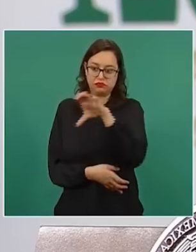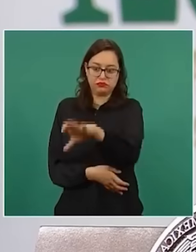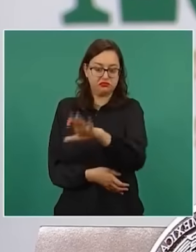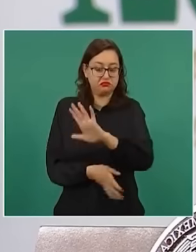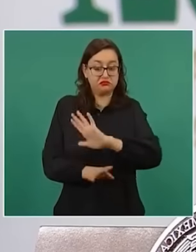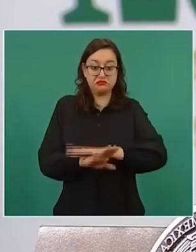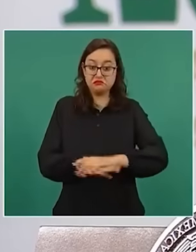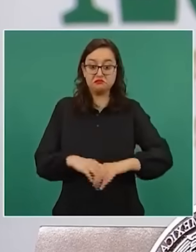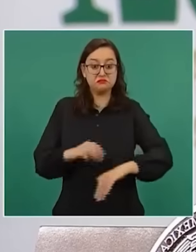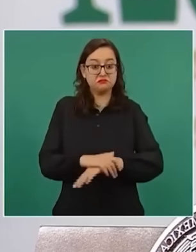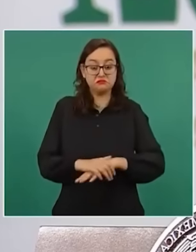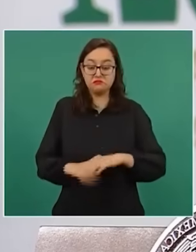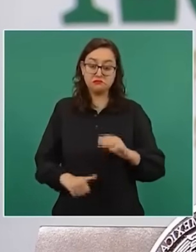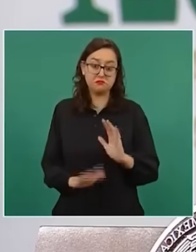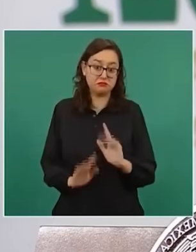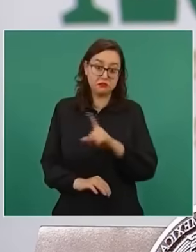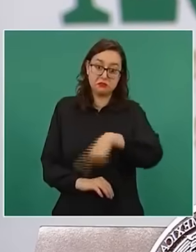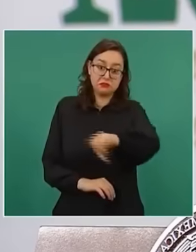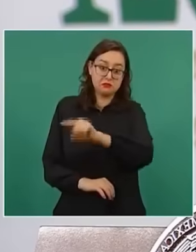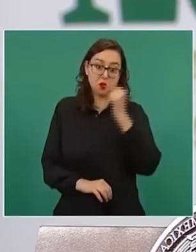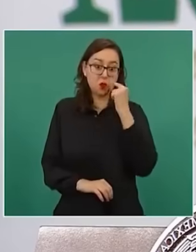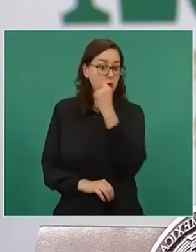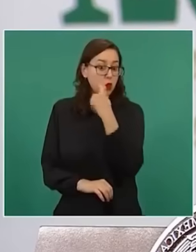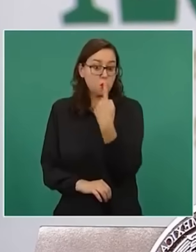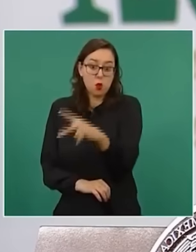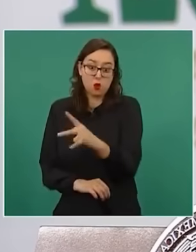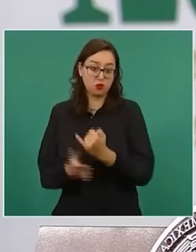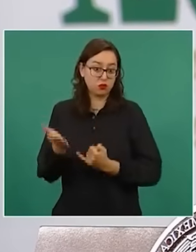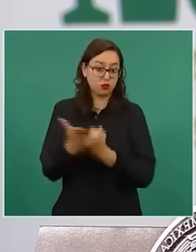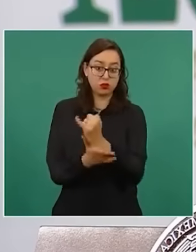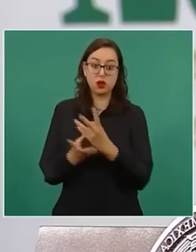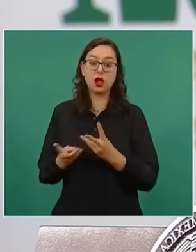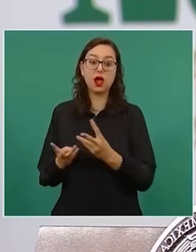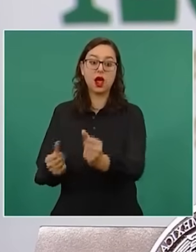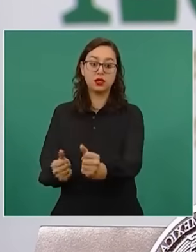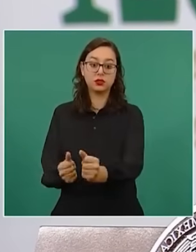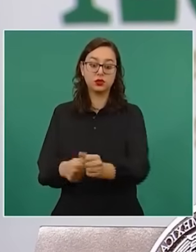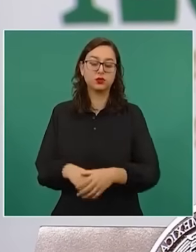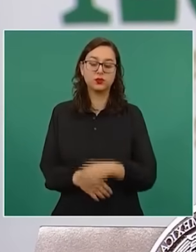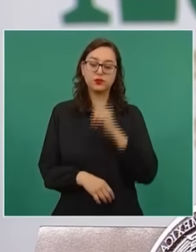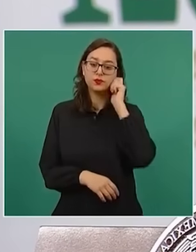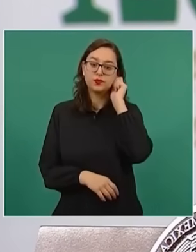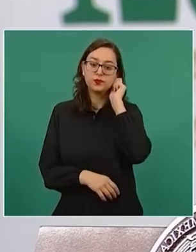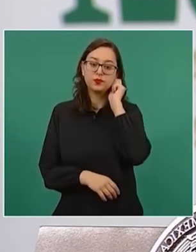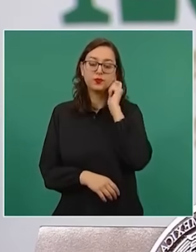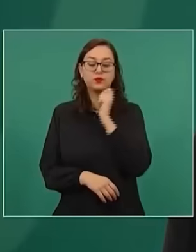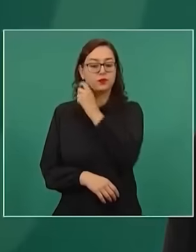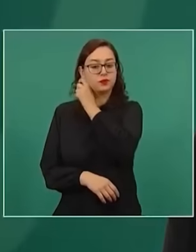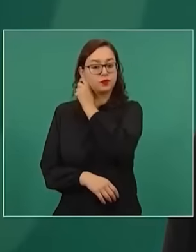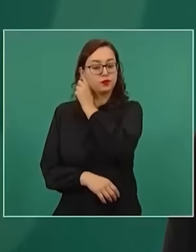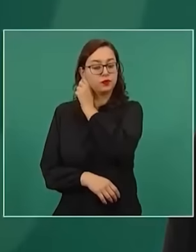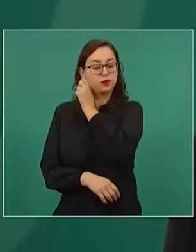y quien ellos decían que como no tenía experiencia ella no estaba Lista pues calladon de